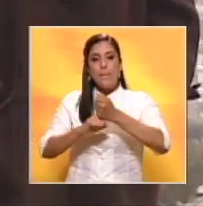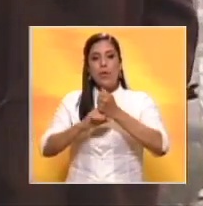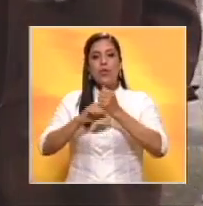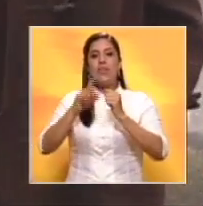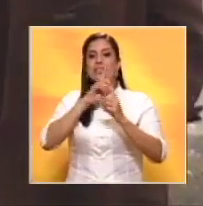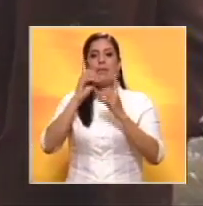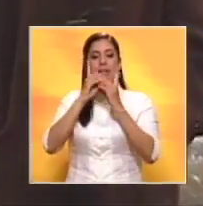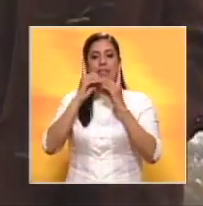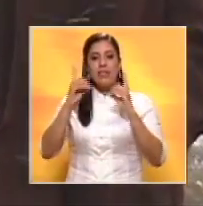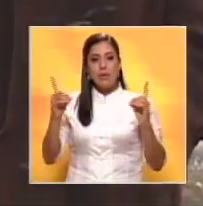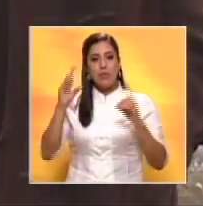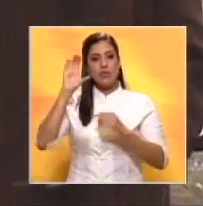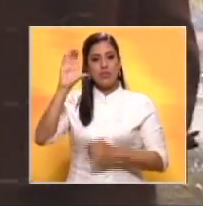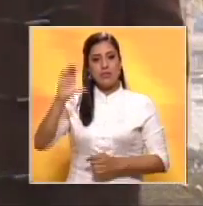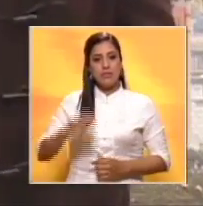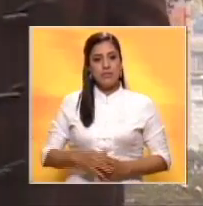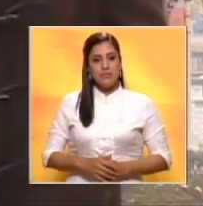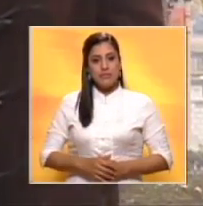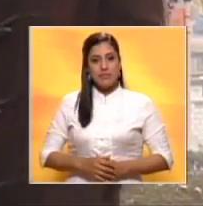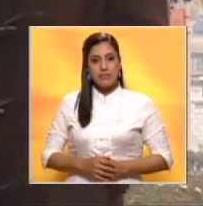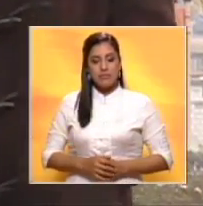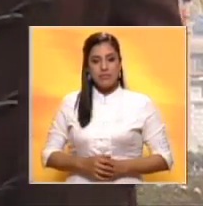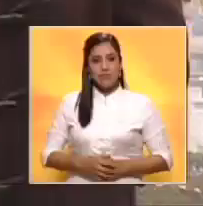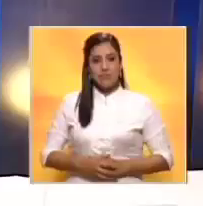de la democratización de su país.